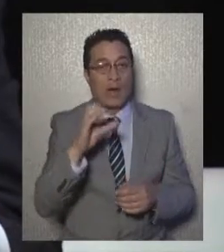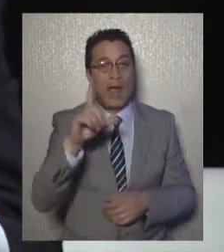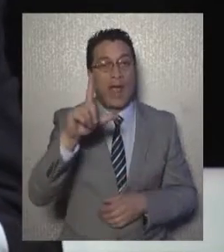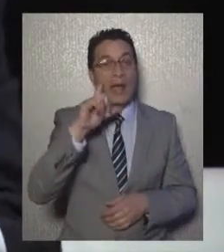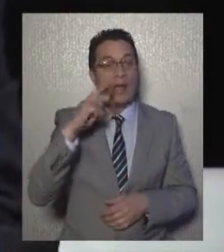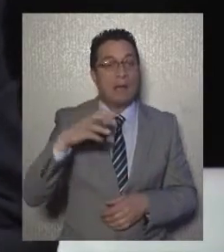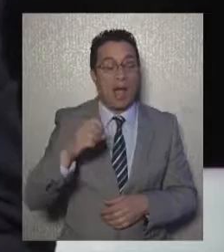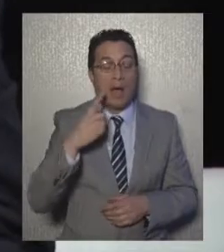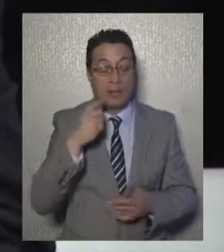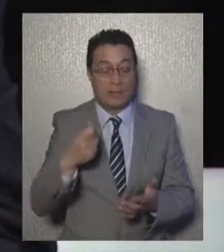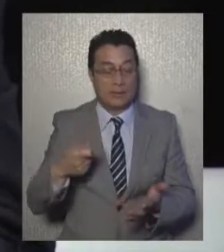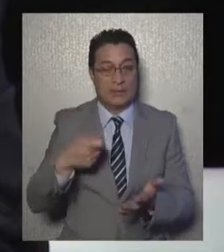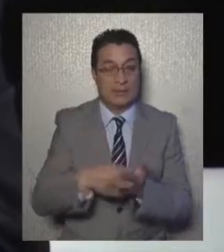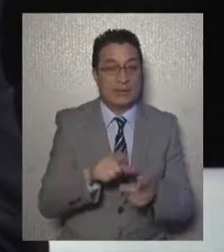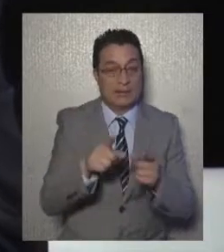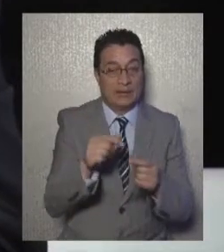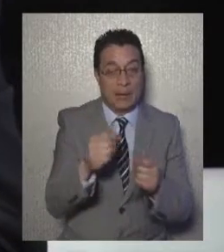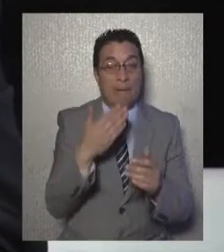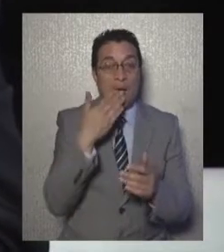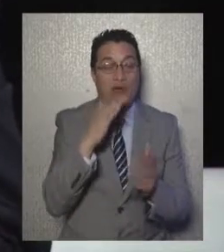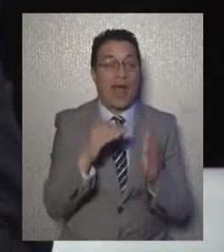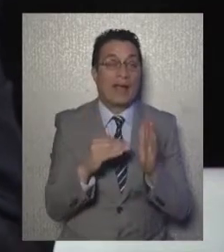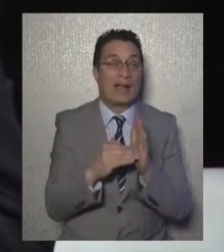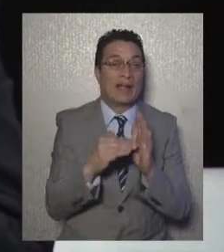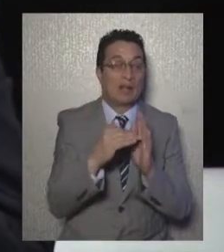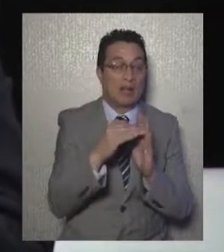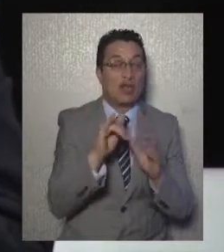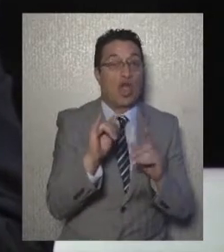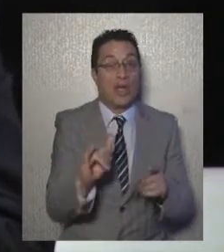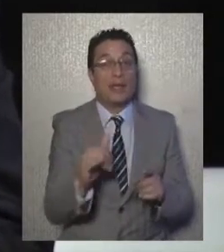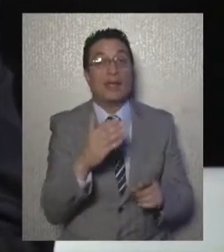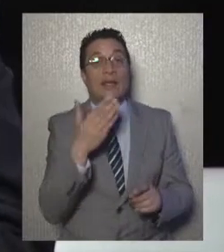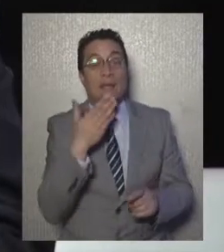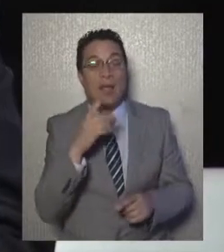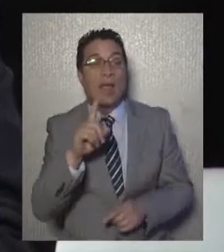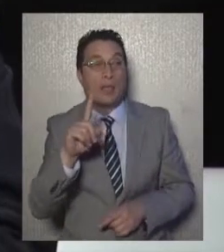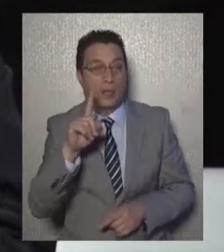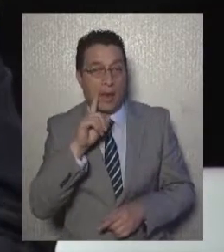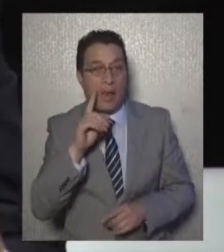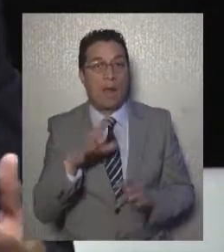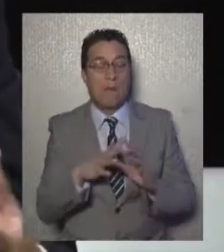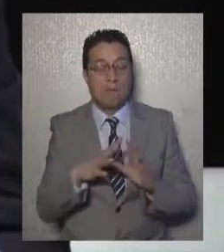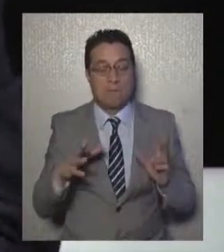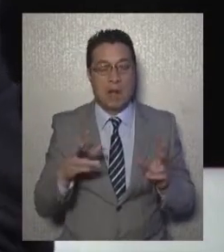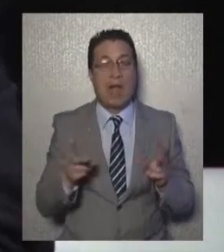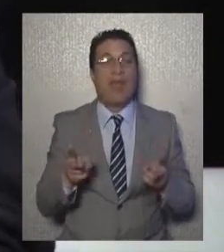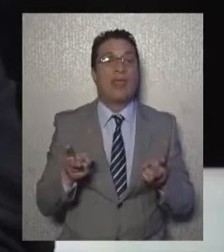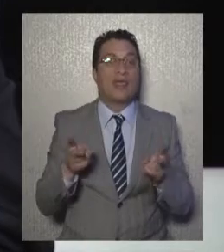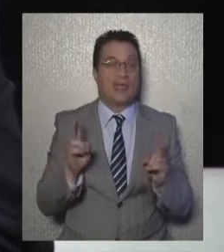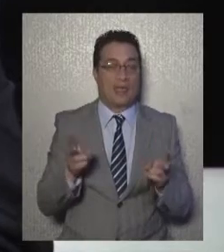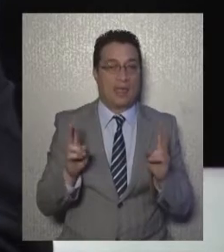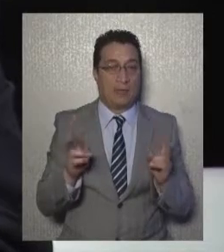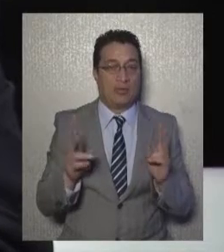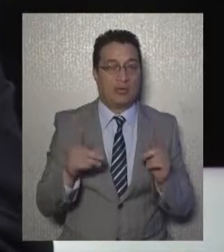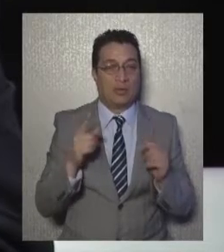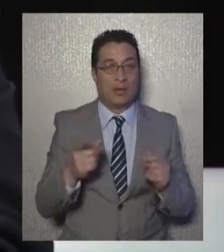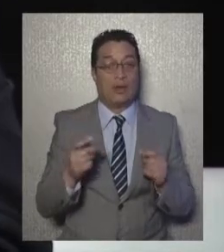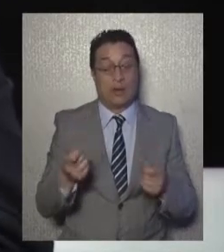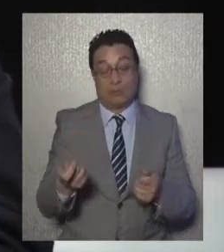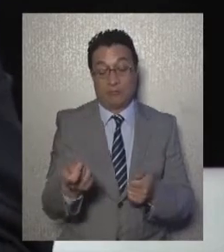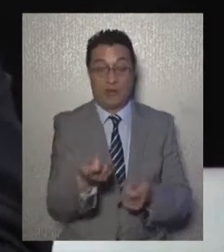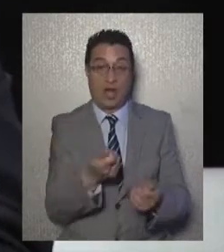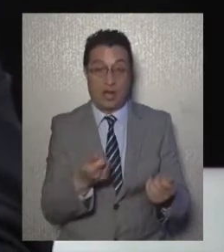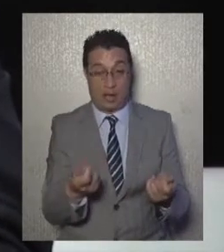inversión y con ello mejorar el crecimiento y con ello tener mayor disponibilidad de medios